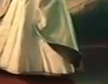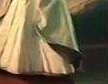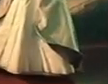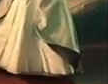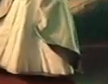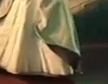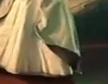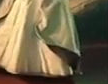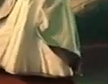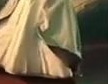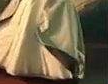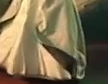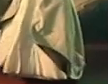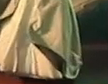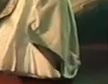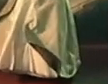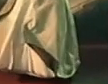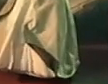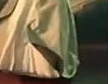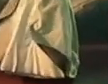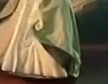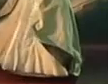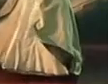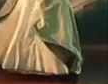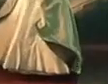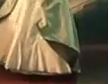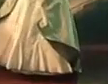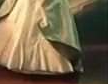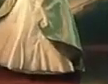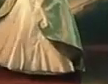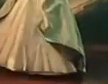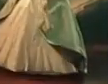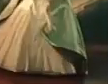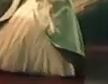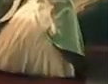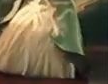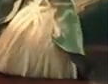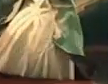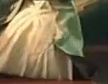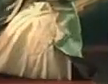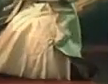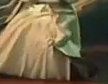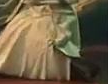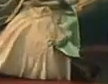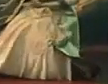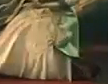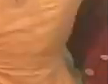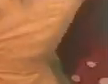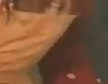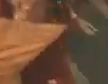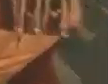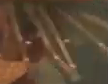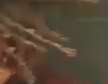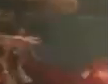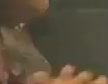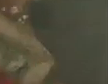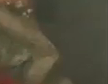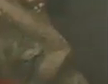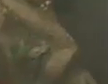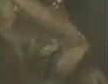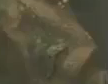¿de quién será? ¡Mía, me la encontré yo! Bueno. ¡Es mía!